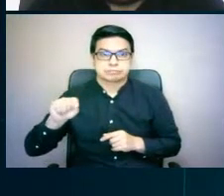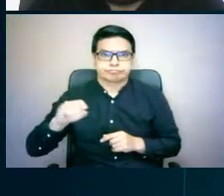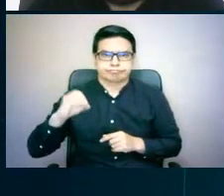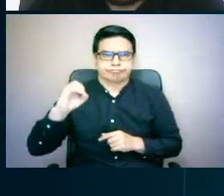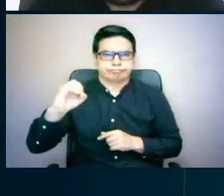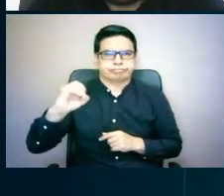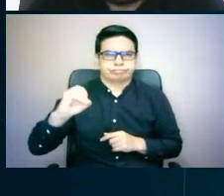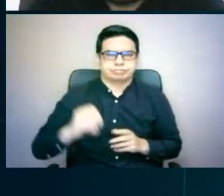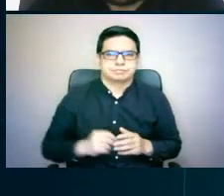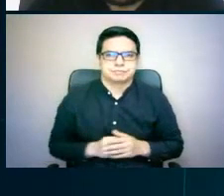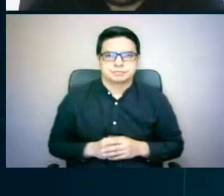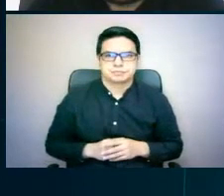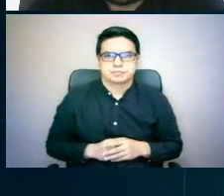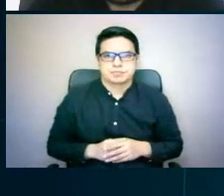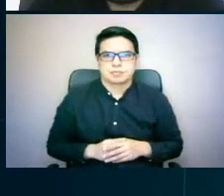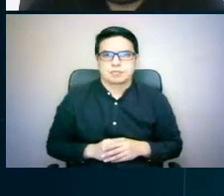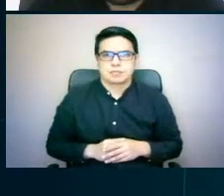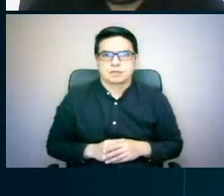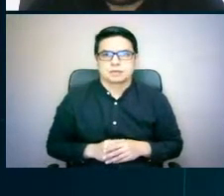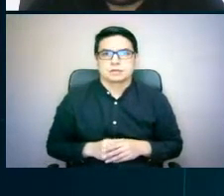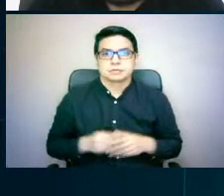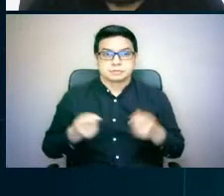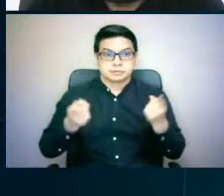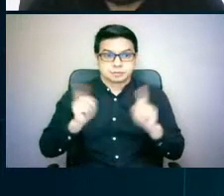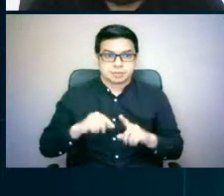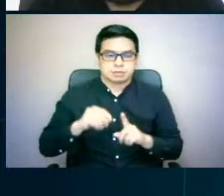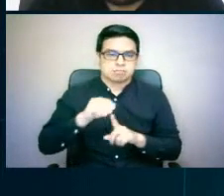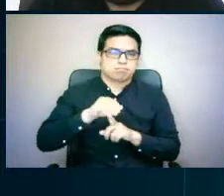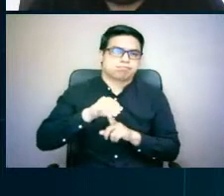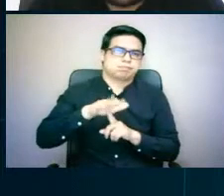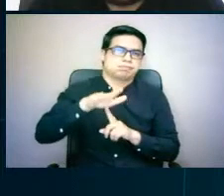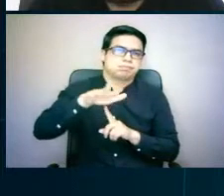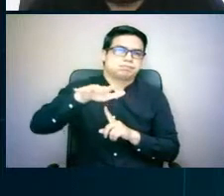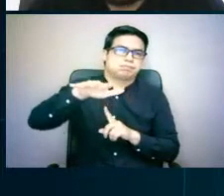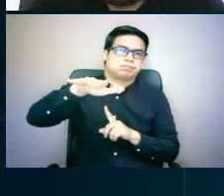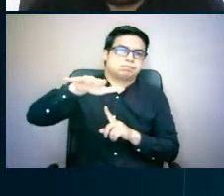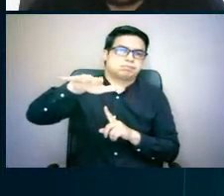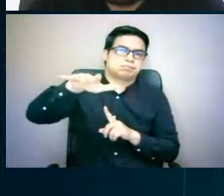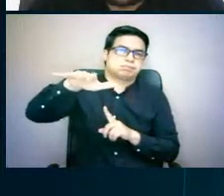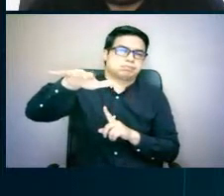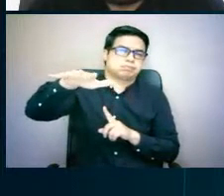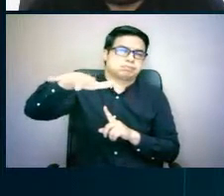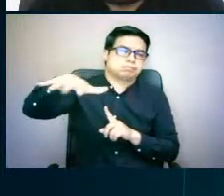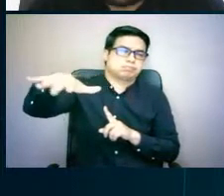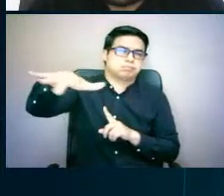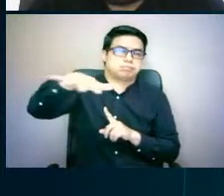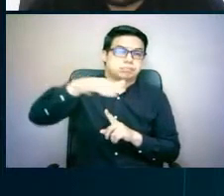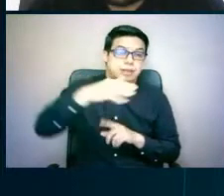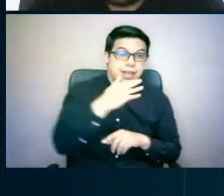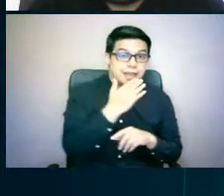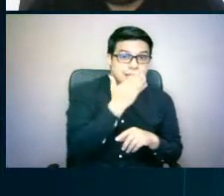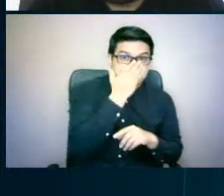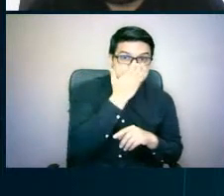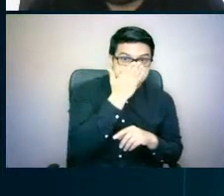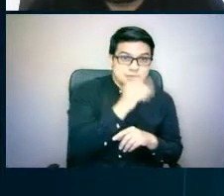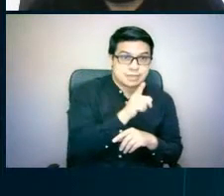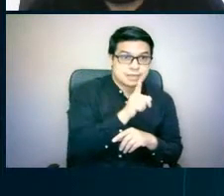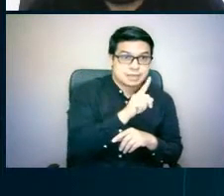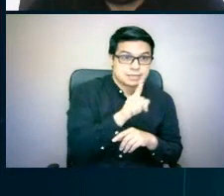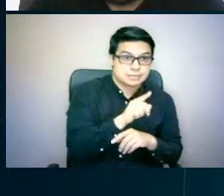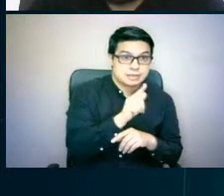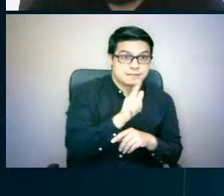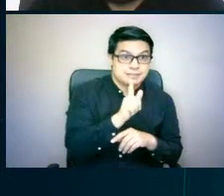el dato del gas SF6 serían 3.200 años, la duración esperada en la